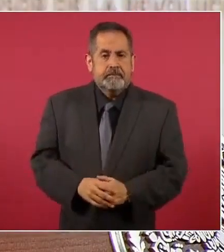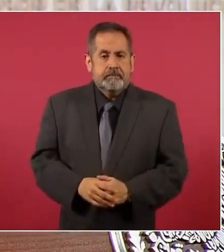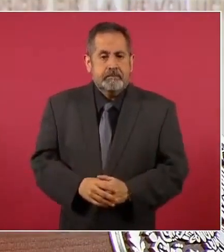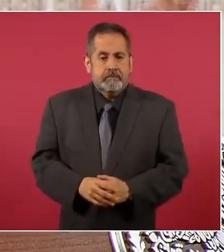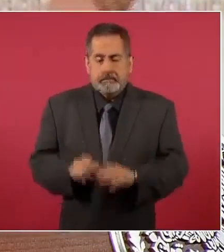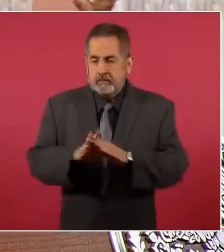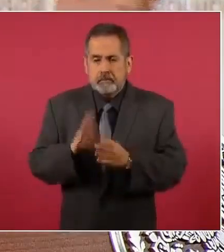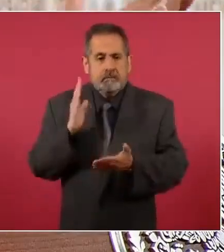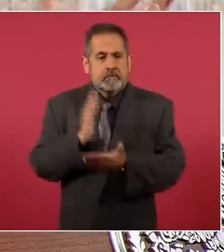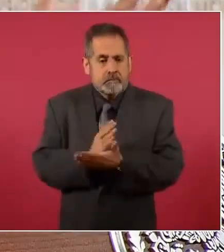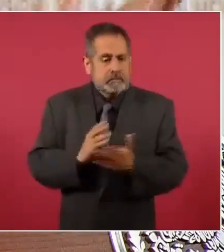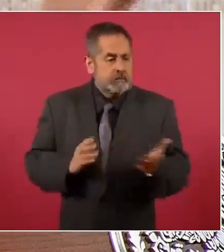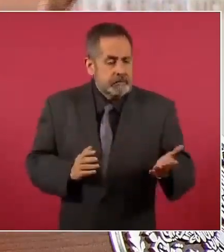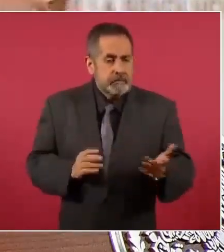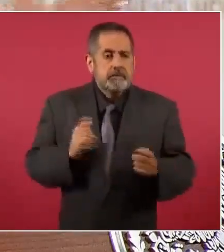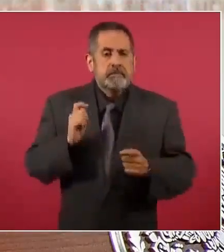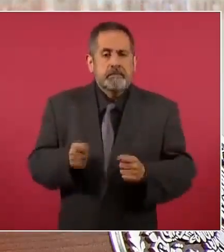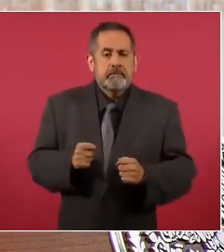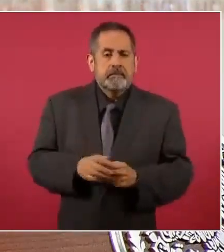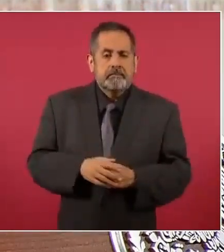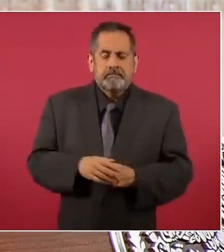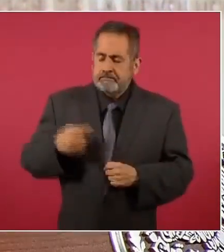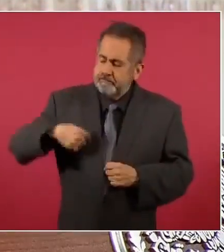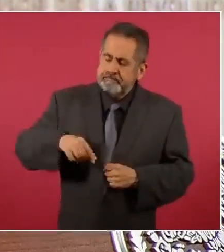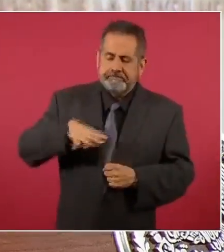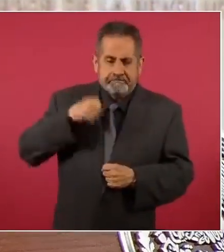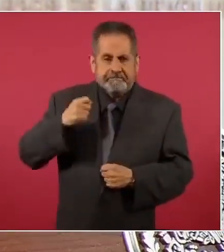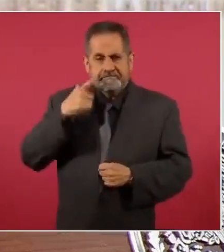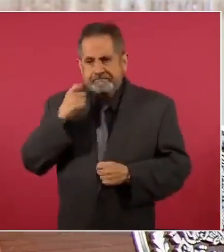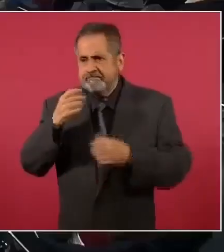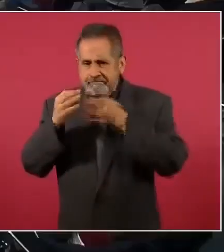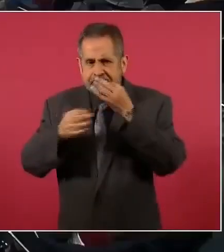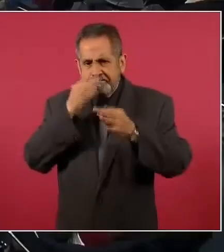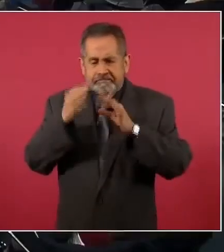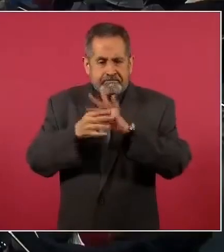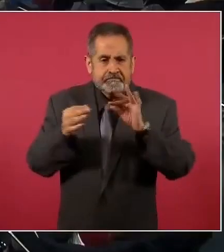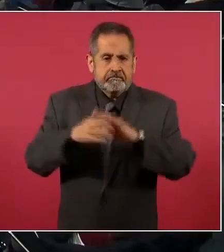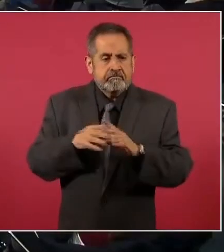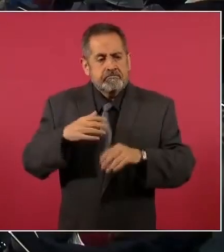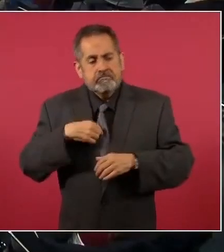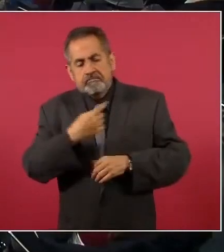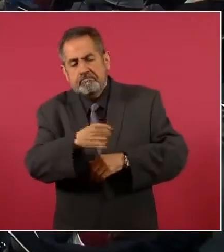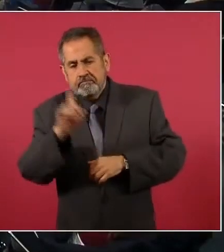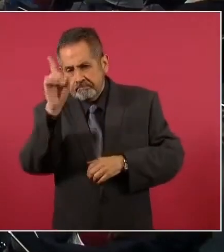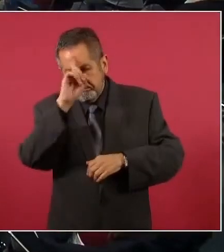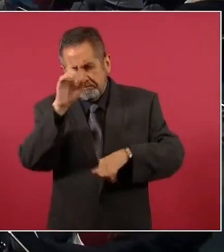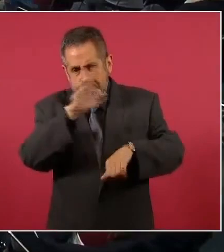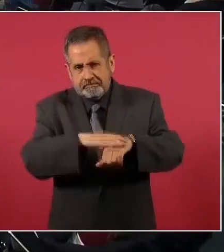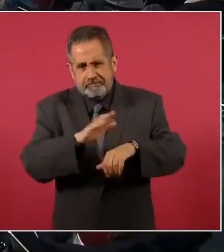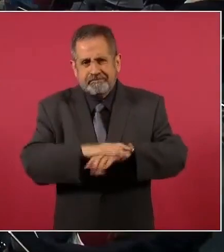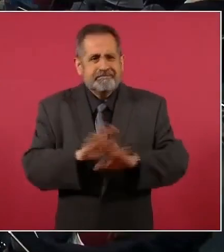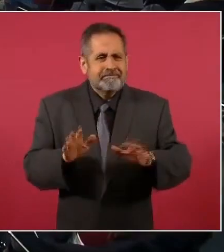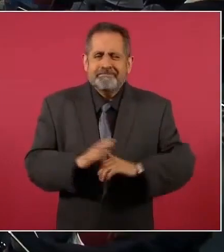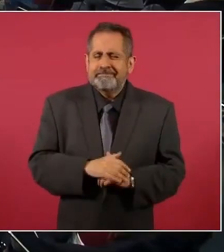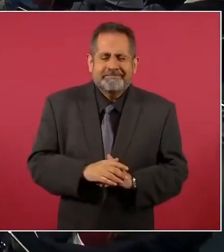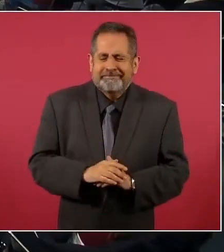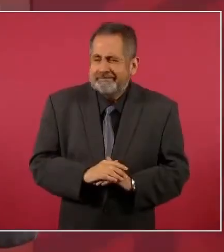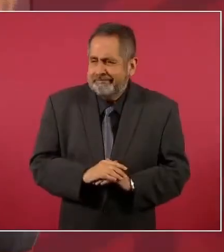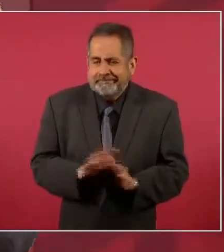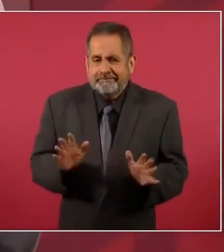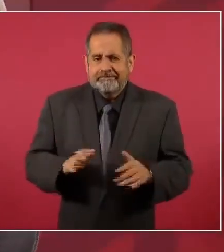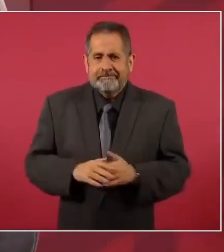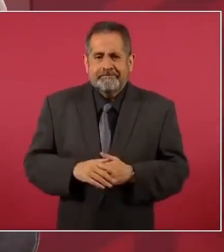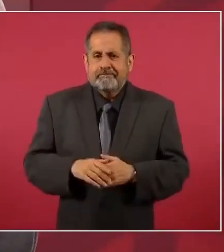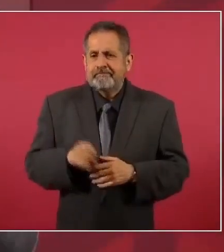pues hacer todo lo que podamos. Yo nada más les recomendaría, ya no se metan mucho,